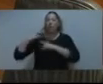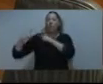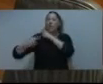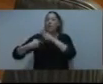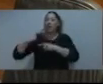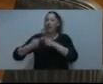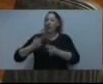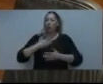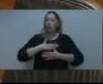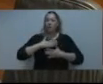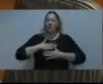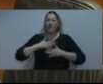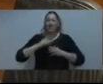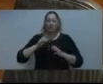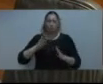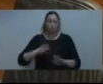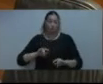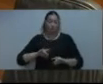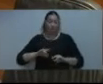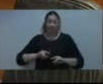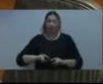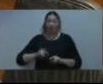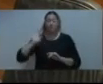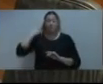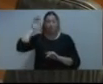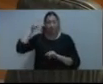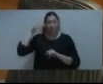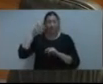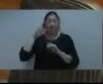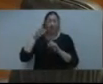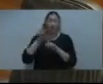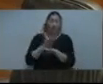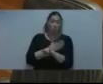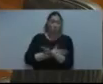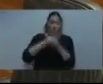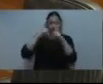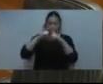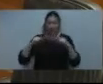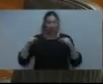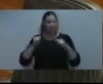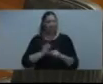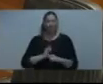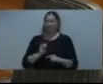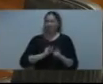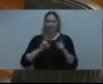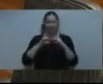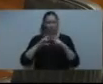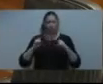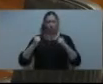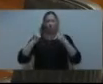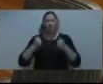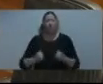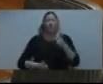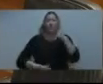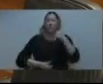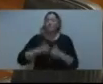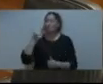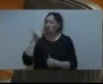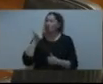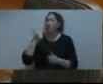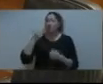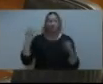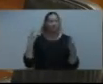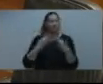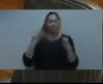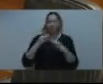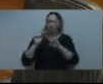del prerrománico constituye, lo hemos dicho y lo hemos hablado, una de las señas de identidad de Asturias y por ello debe ser y es y será objeto de